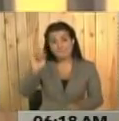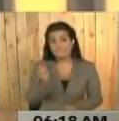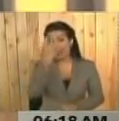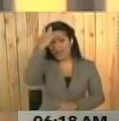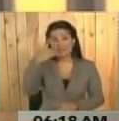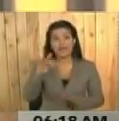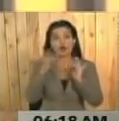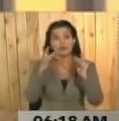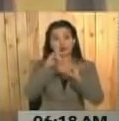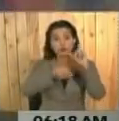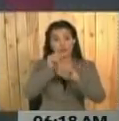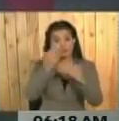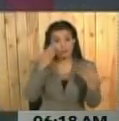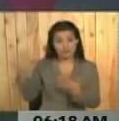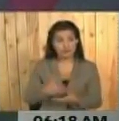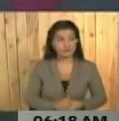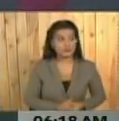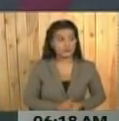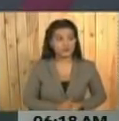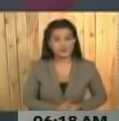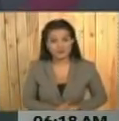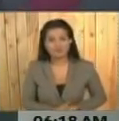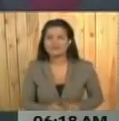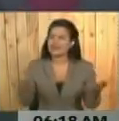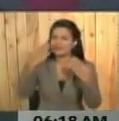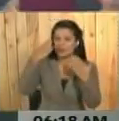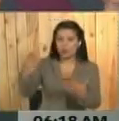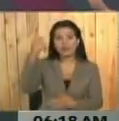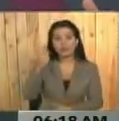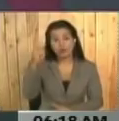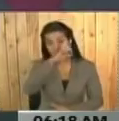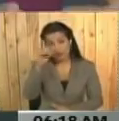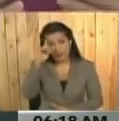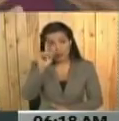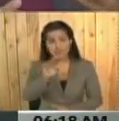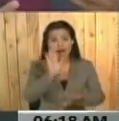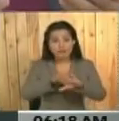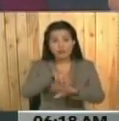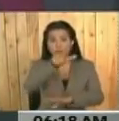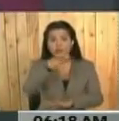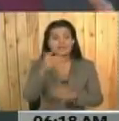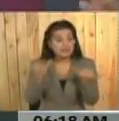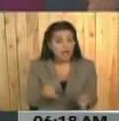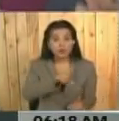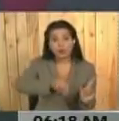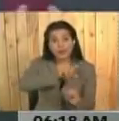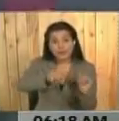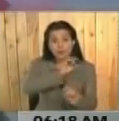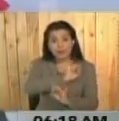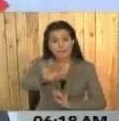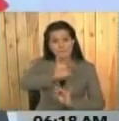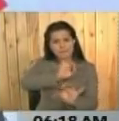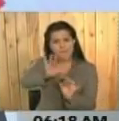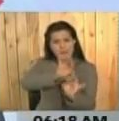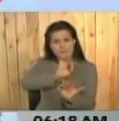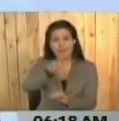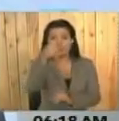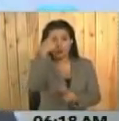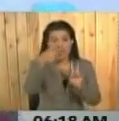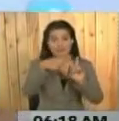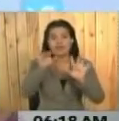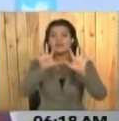repaso por las redes sociales Así es merl un gran saludo al diputado diado cabello rondón invitamos a todos a que se activen desde ya con la interacción recuerden la etiqueta